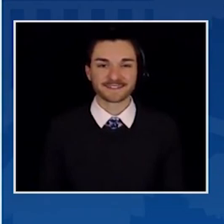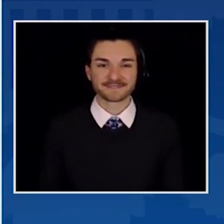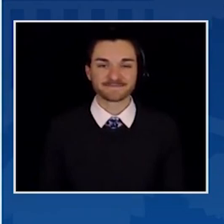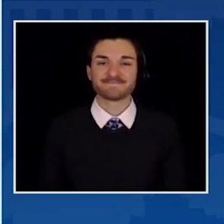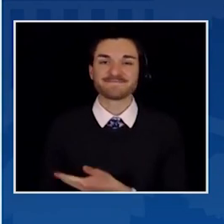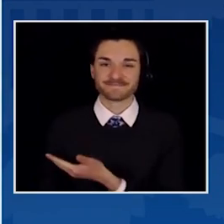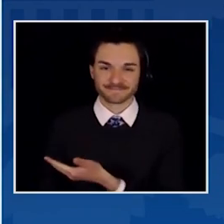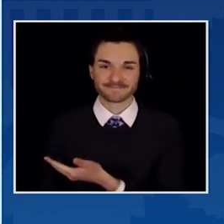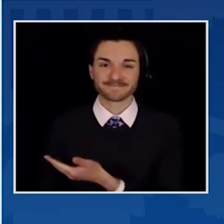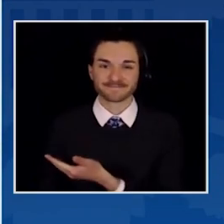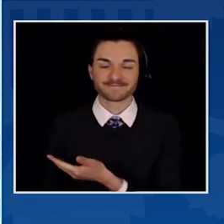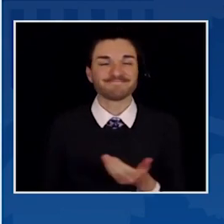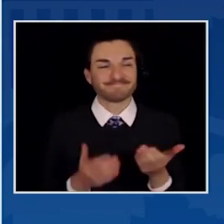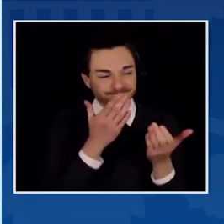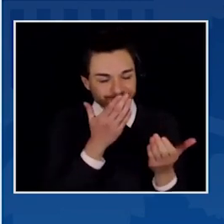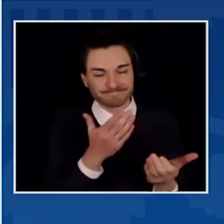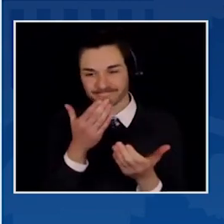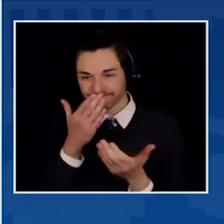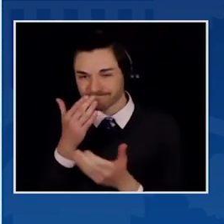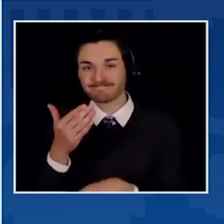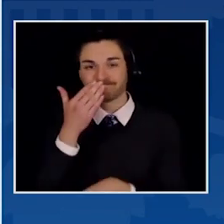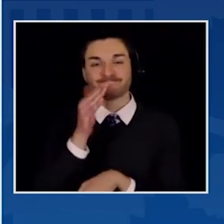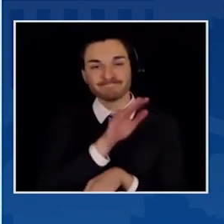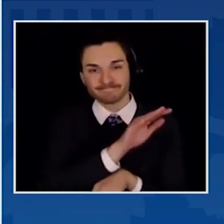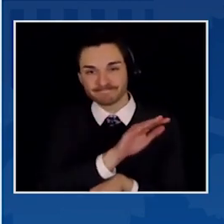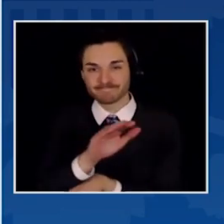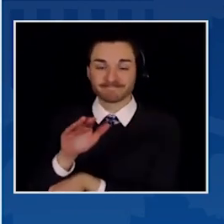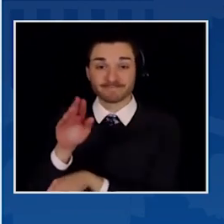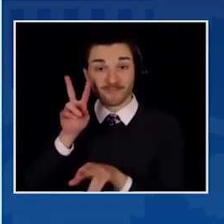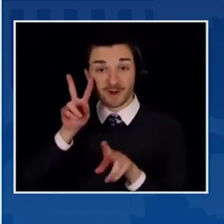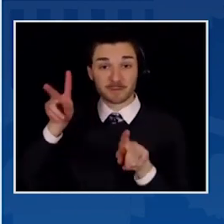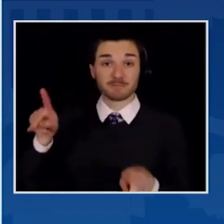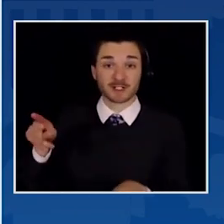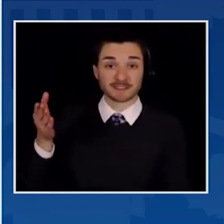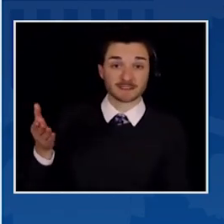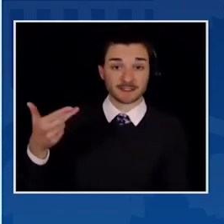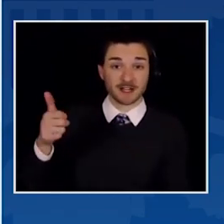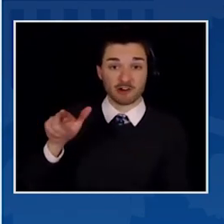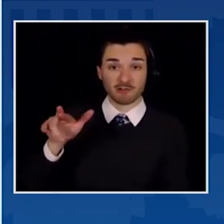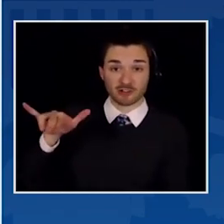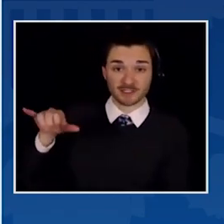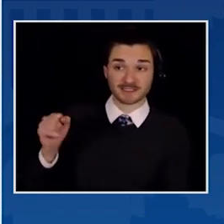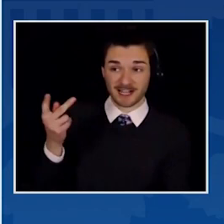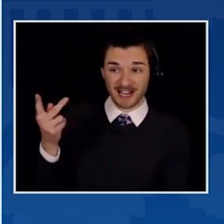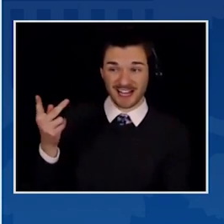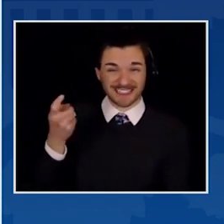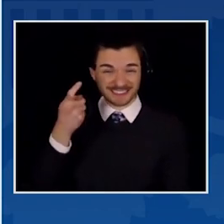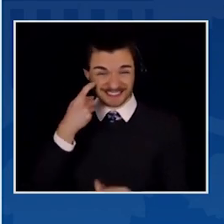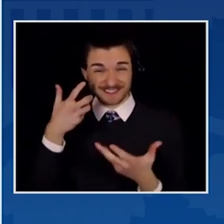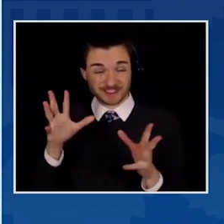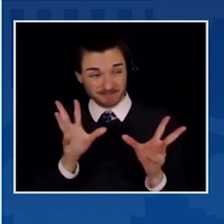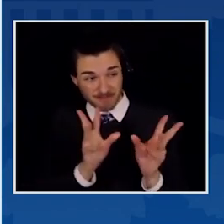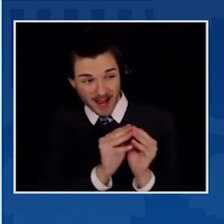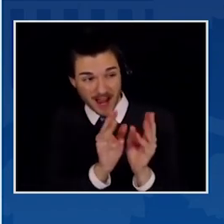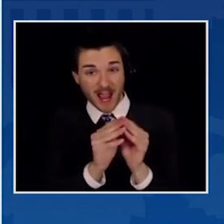para enfrentar la pandemia de coronavirus para lo cual anunció la semana pasada un equipo de trabajo sus miembros reunirán esta semana con los directivos